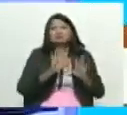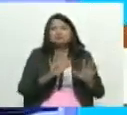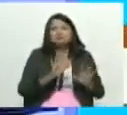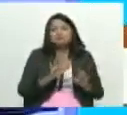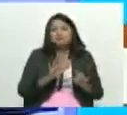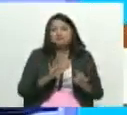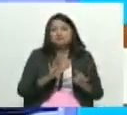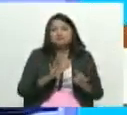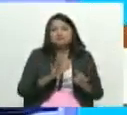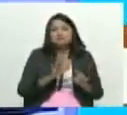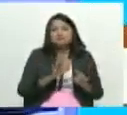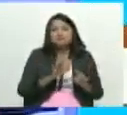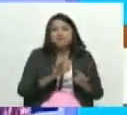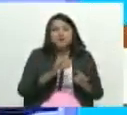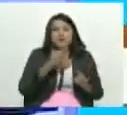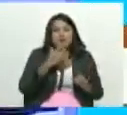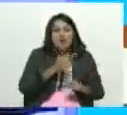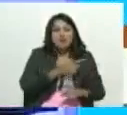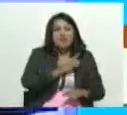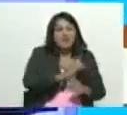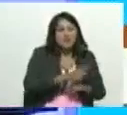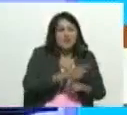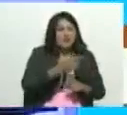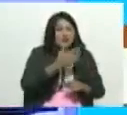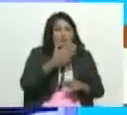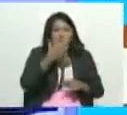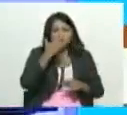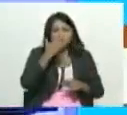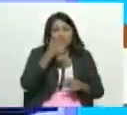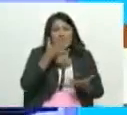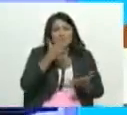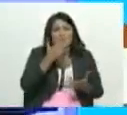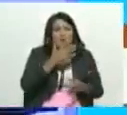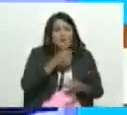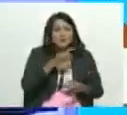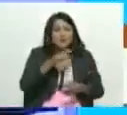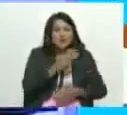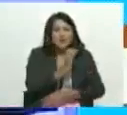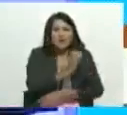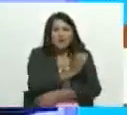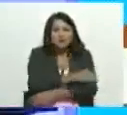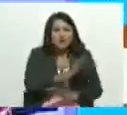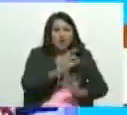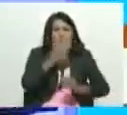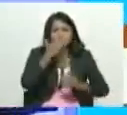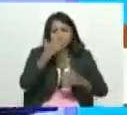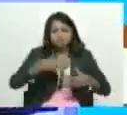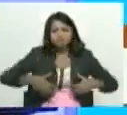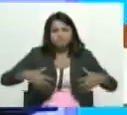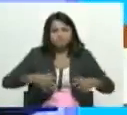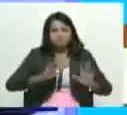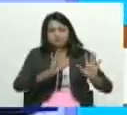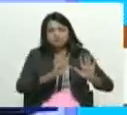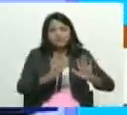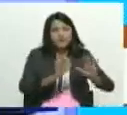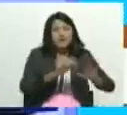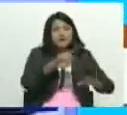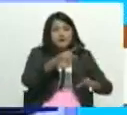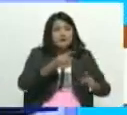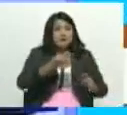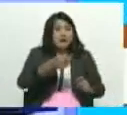todo menos la dictadura de la burguesía y en lo que respecta a los medios capitalistas